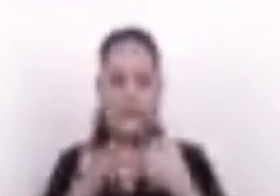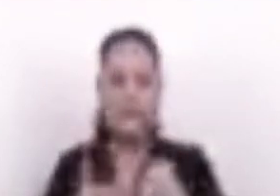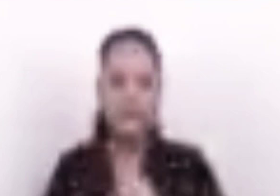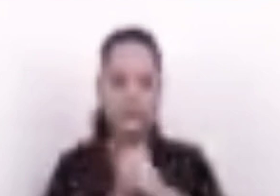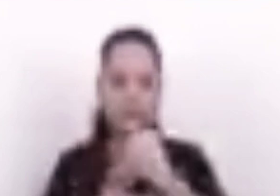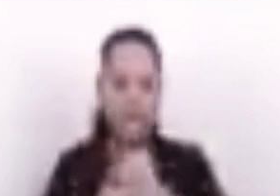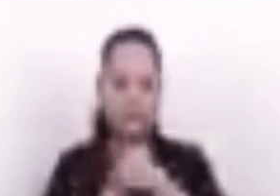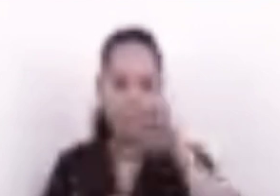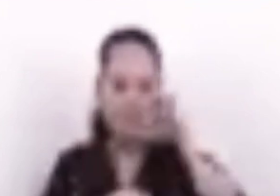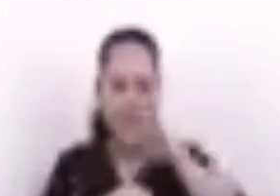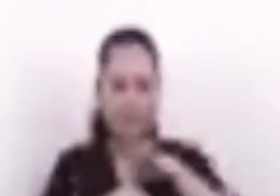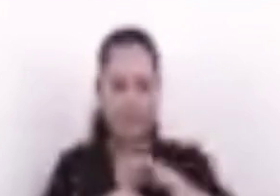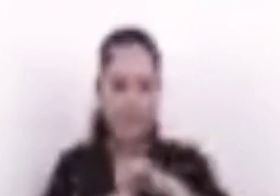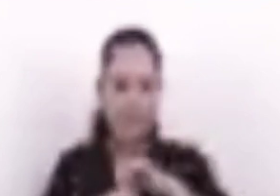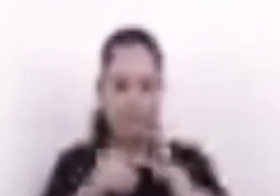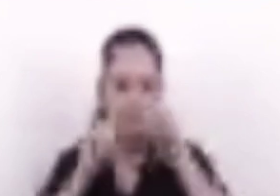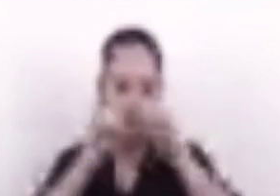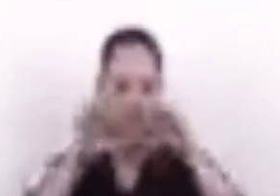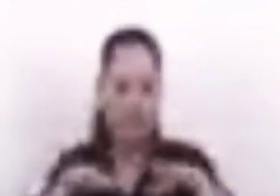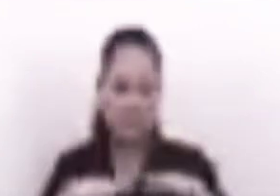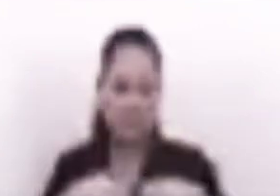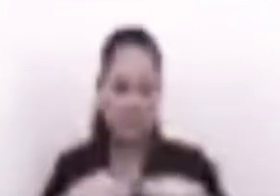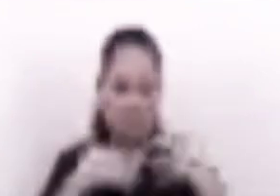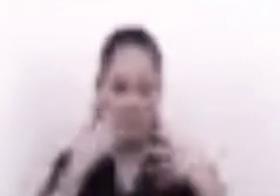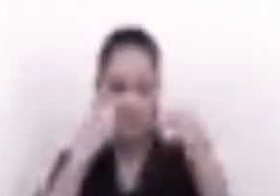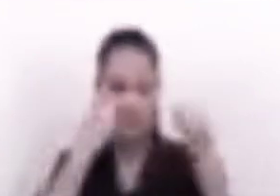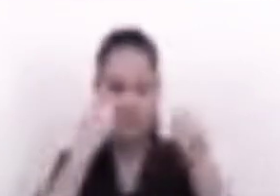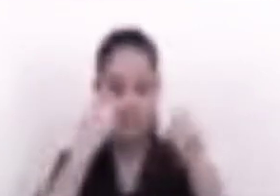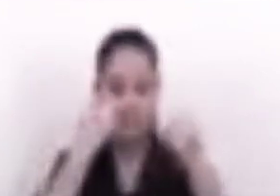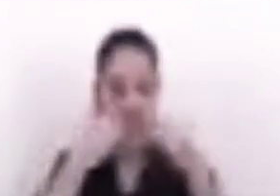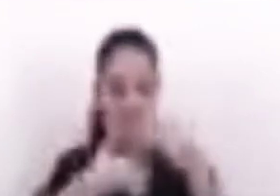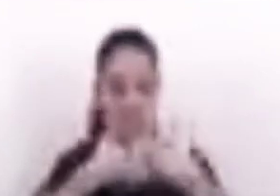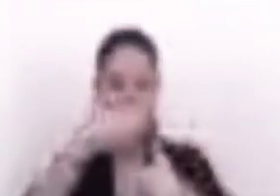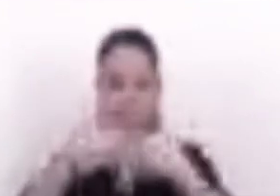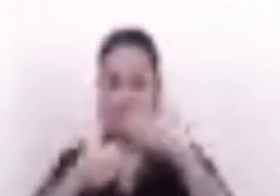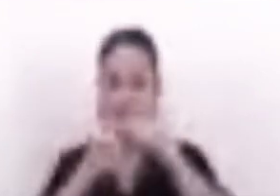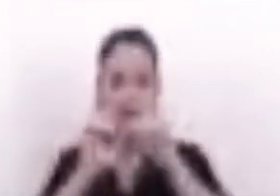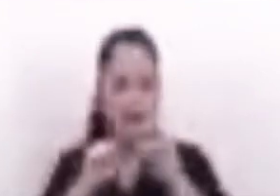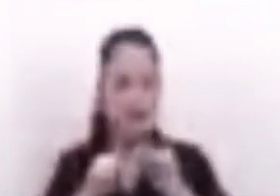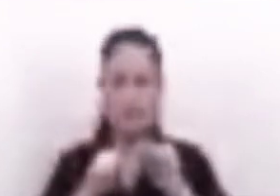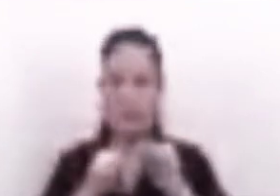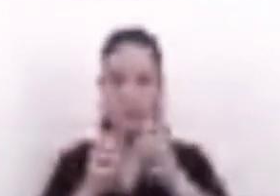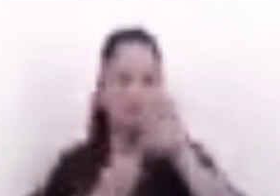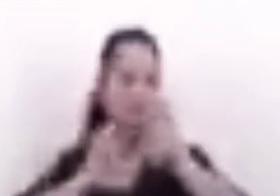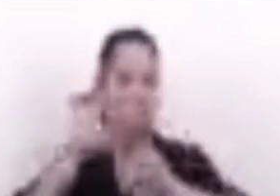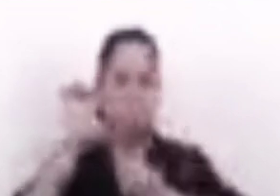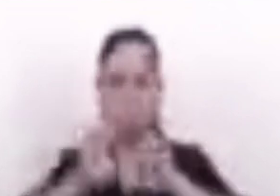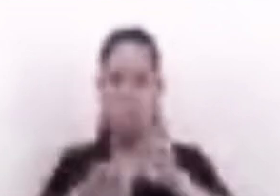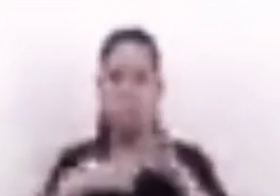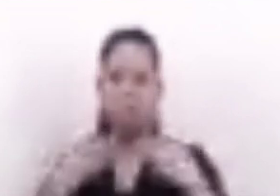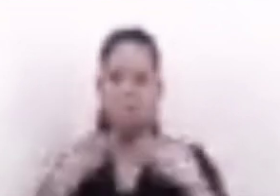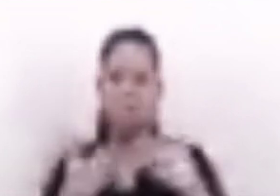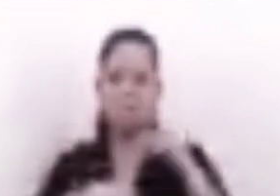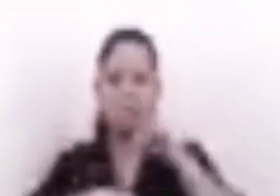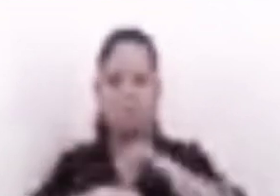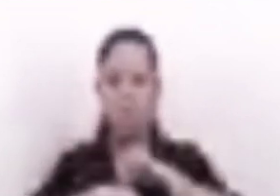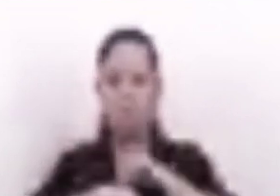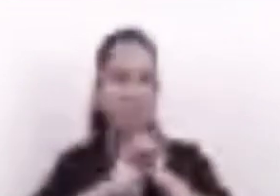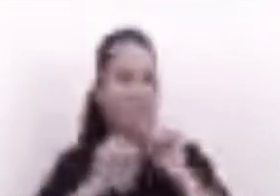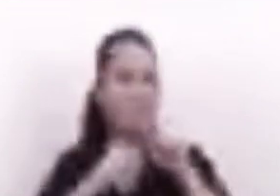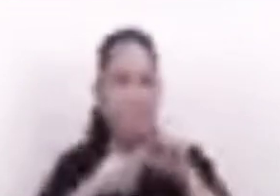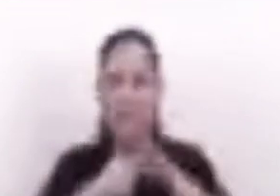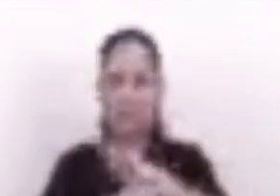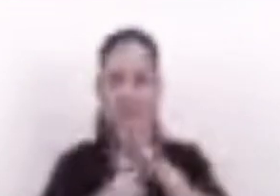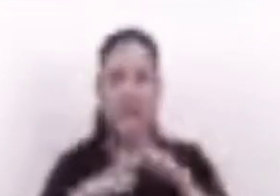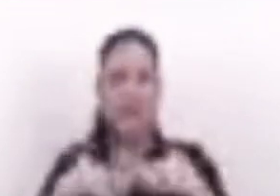Lastimosamente, con el voto por internet remoto, el proceso no se podrá auditar porque los tiempos ya no dan